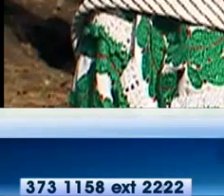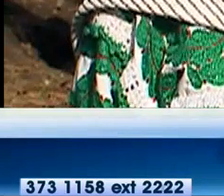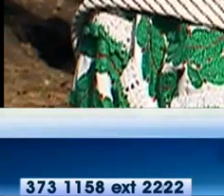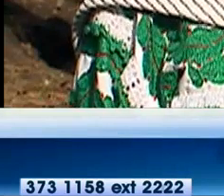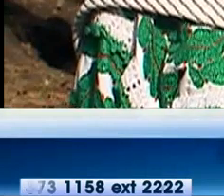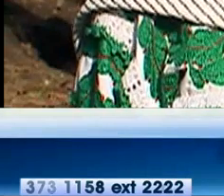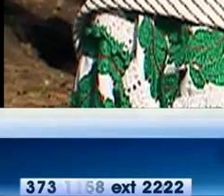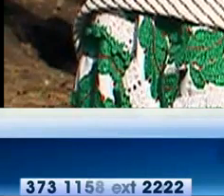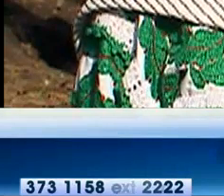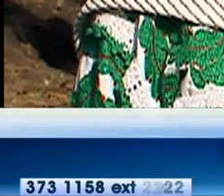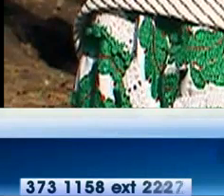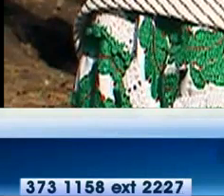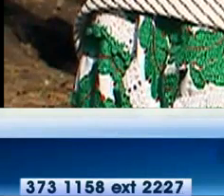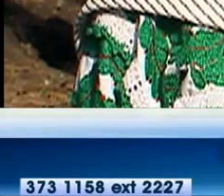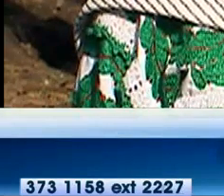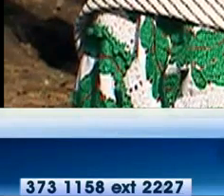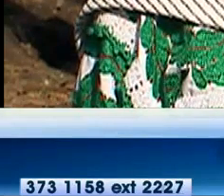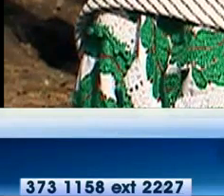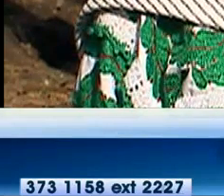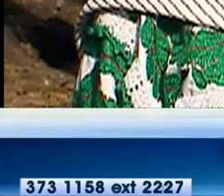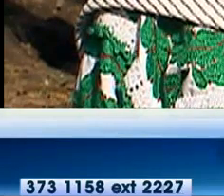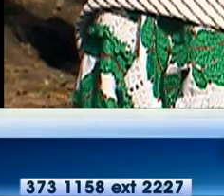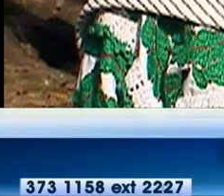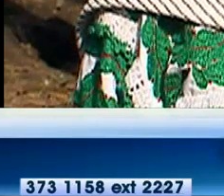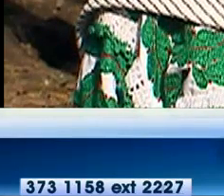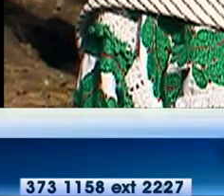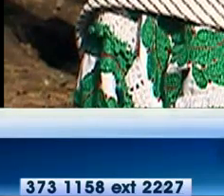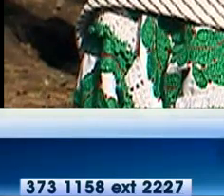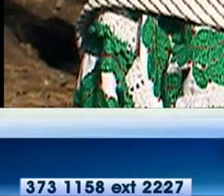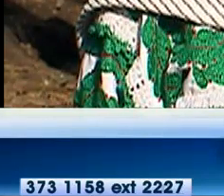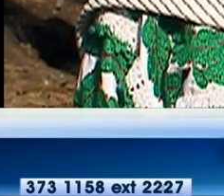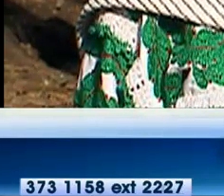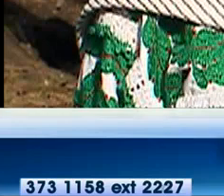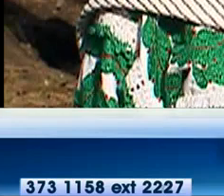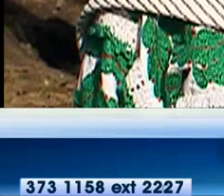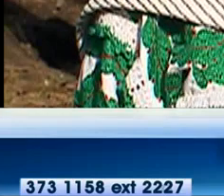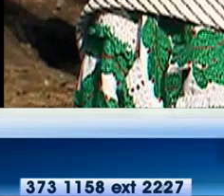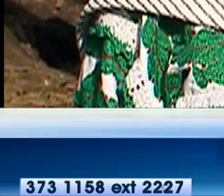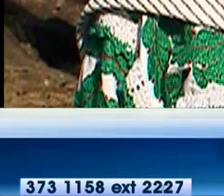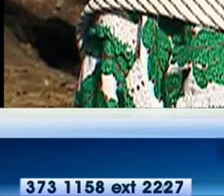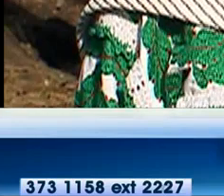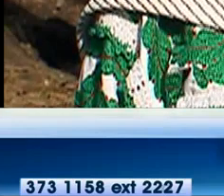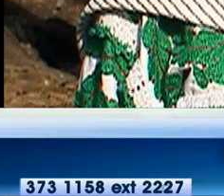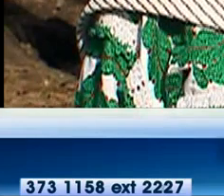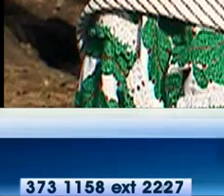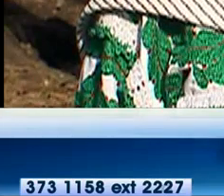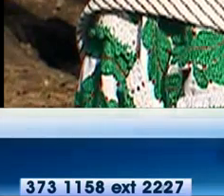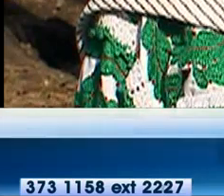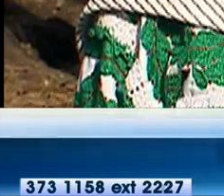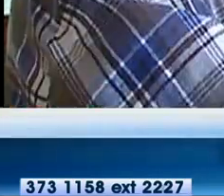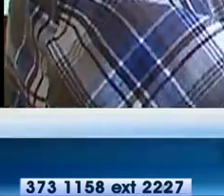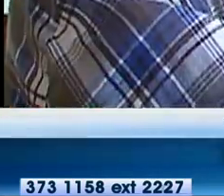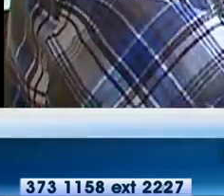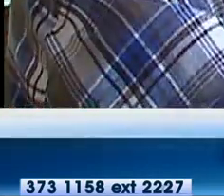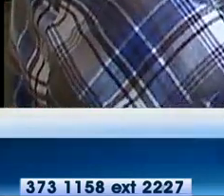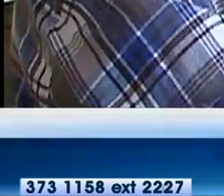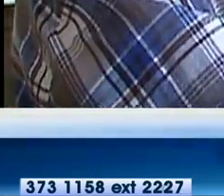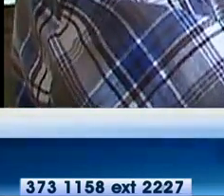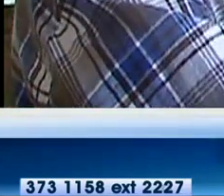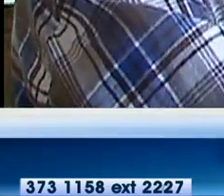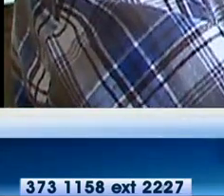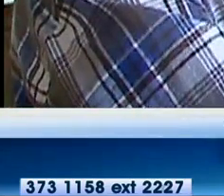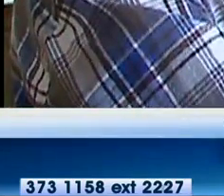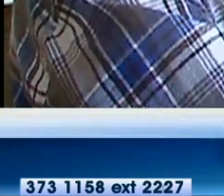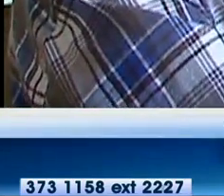nombres. Nosotros les conocemos a todos por las obras que han hecho o los trabajos que han hecho aquí en Llano Grande. El tío